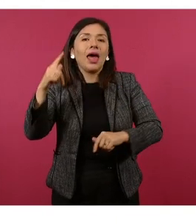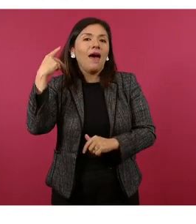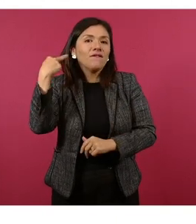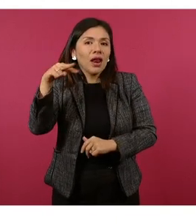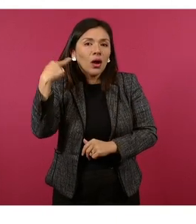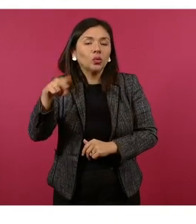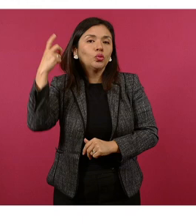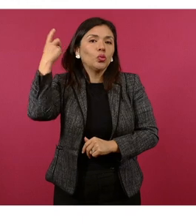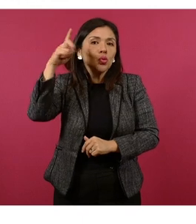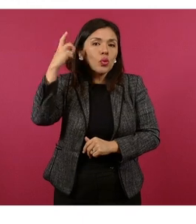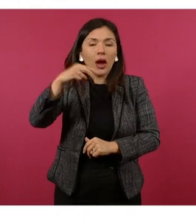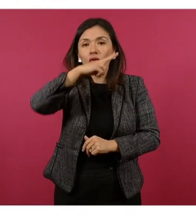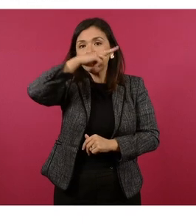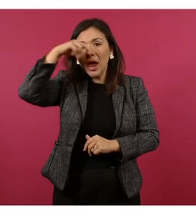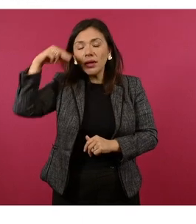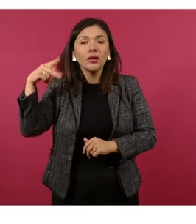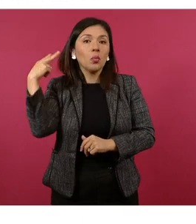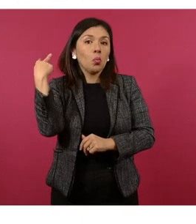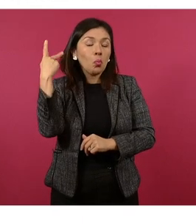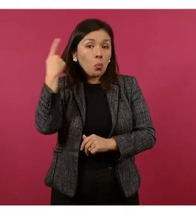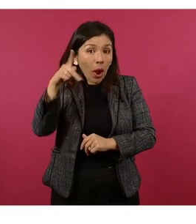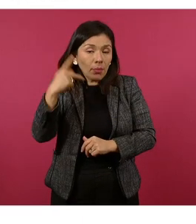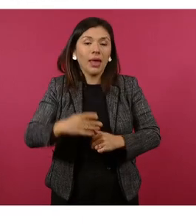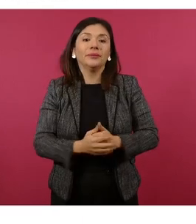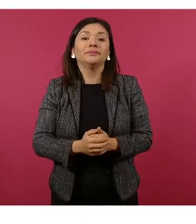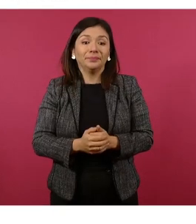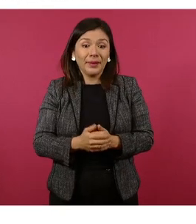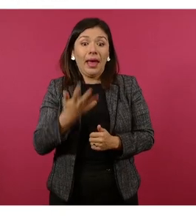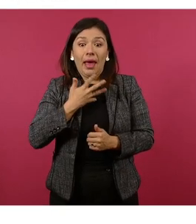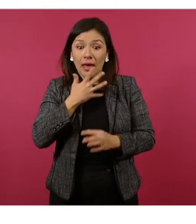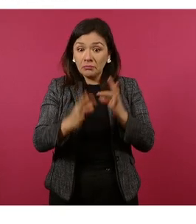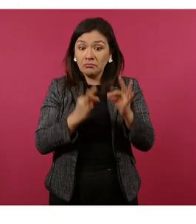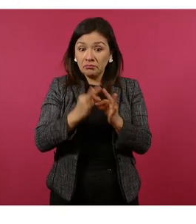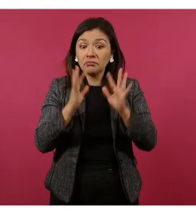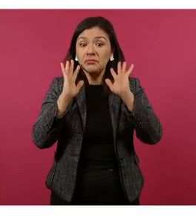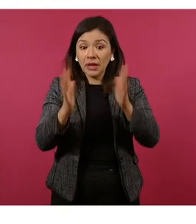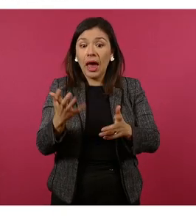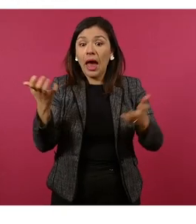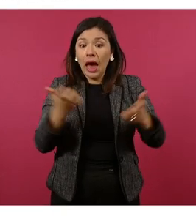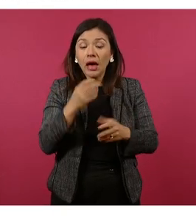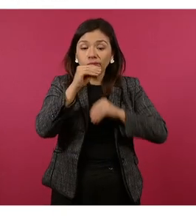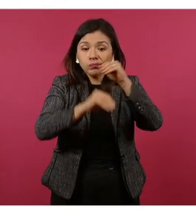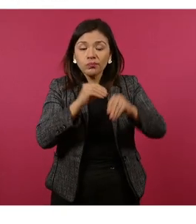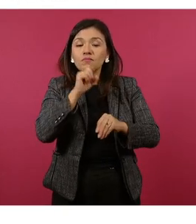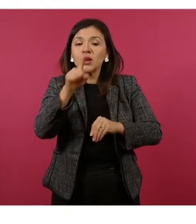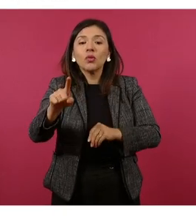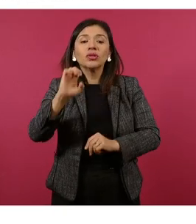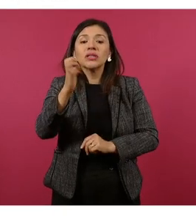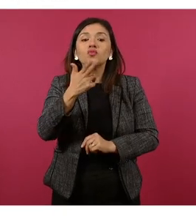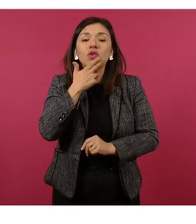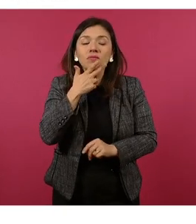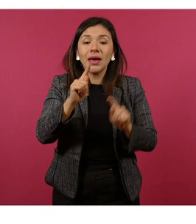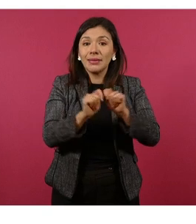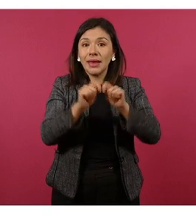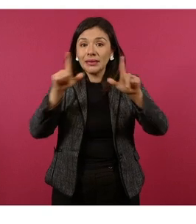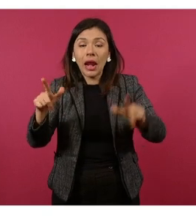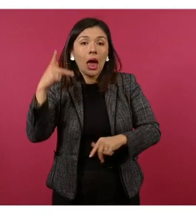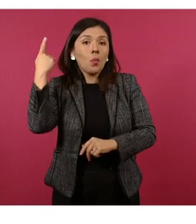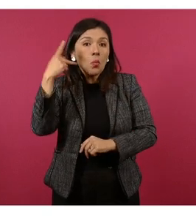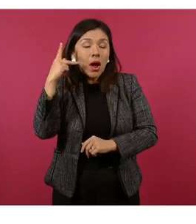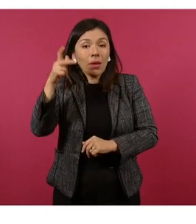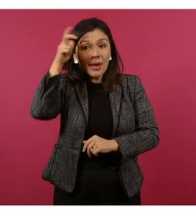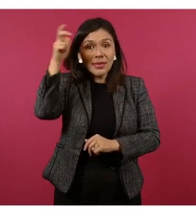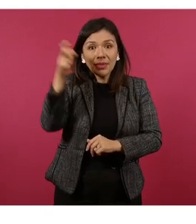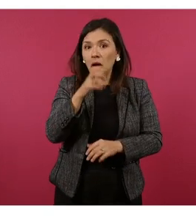Durango Nayarit y Puebla ya están concluidos los caminos que se programaron en Chihuahua tlascala Puebla e